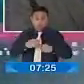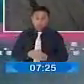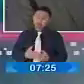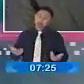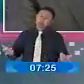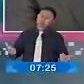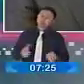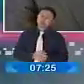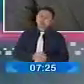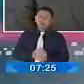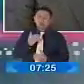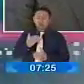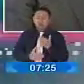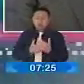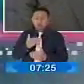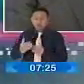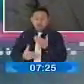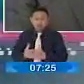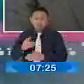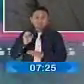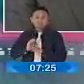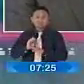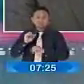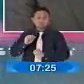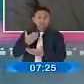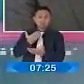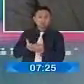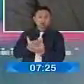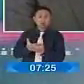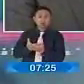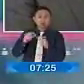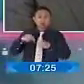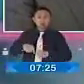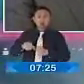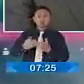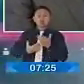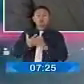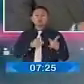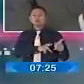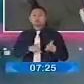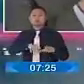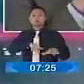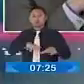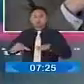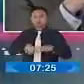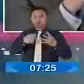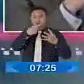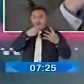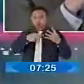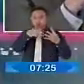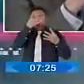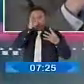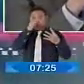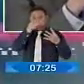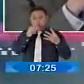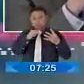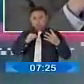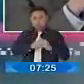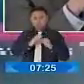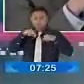la máxima responsabilidad. El Ecuador planteó una hoja de ruta, un plan de acción que fue calificado.